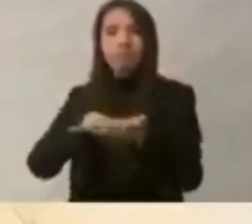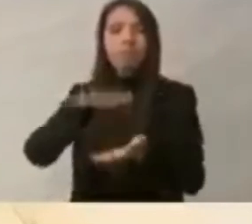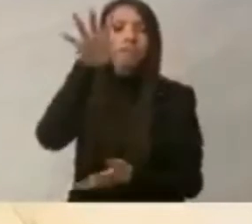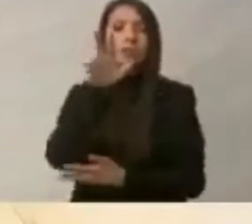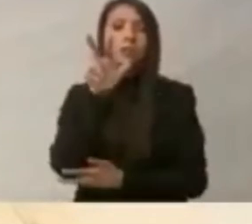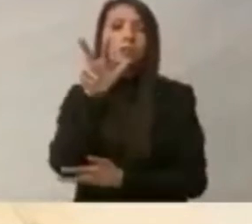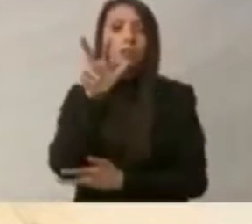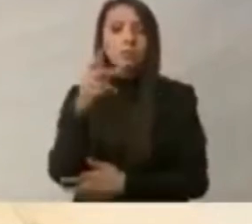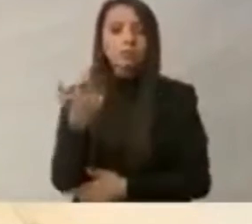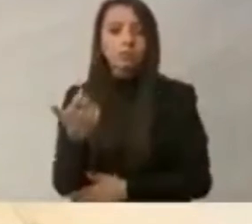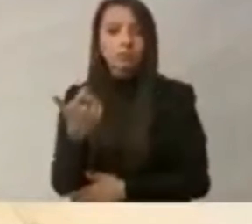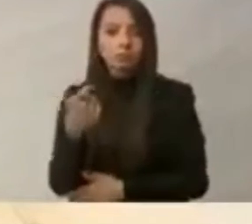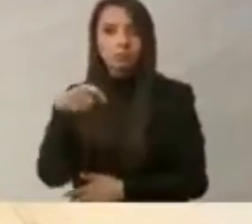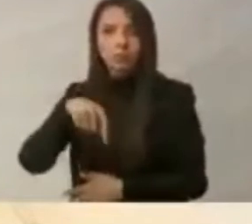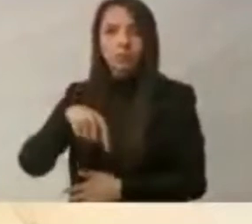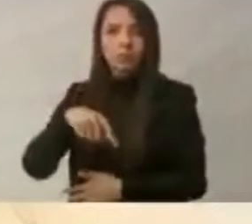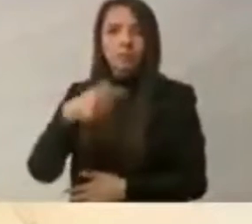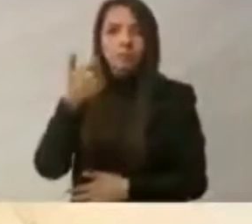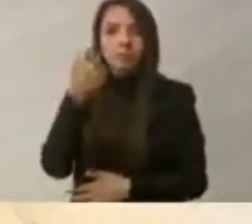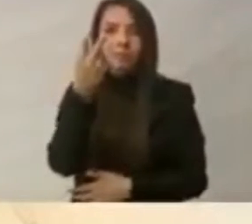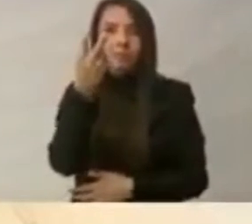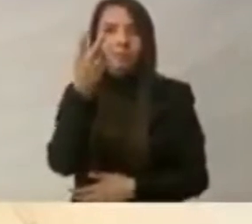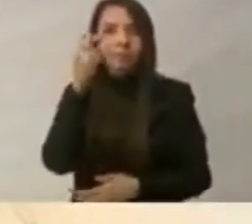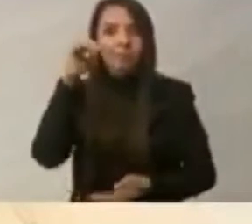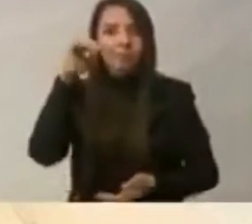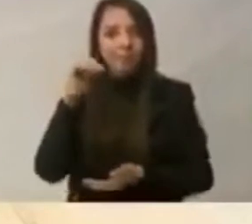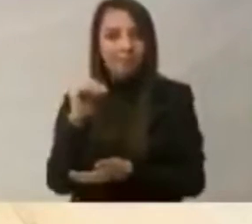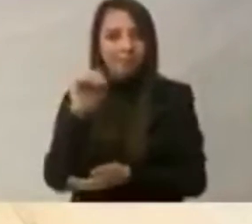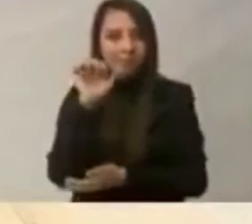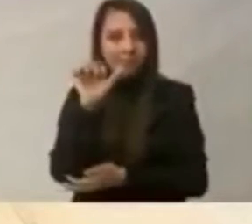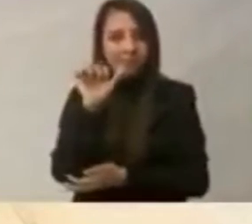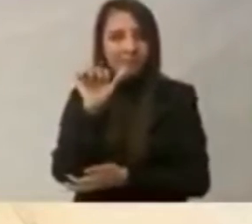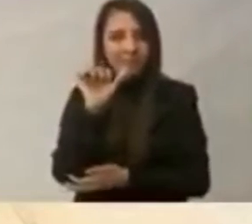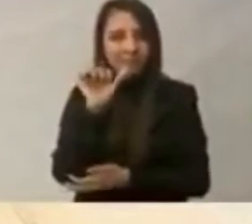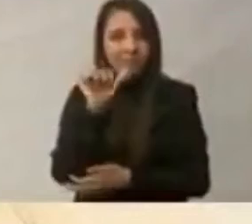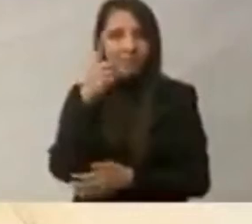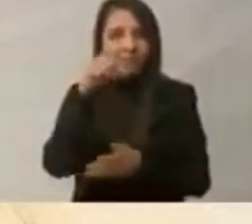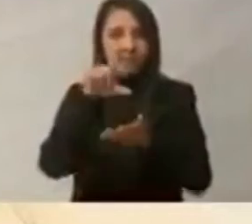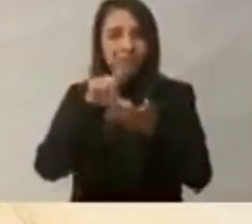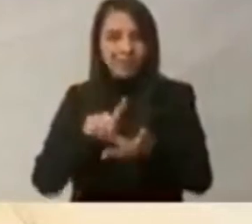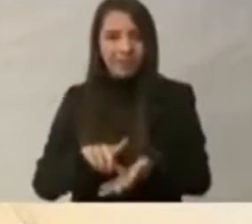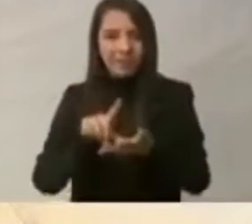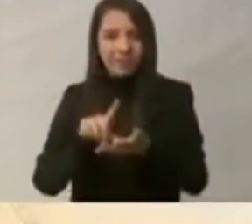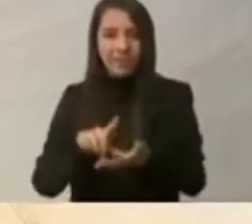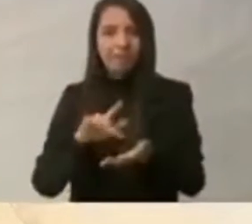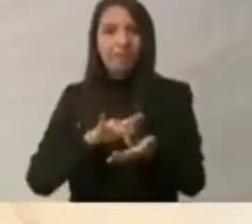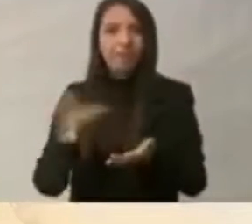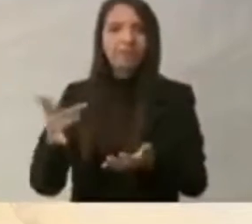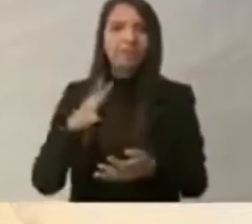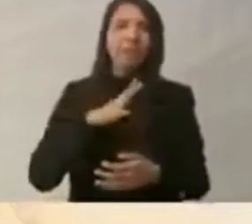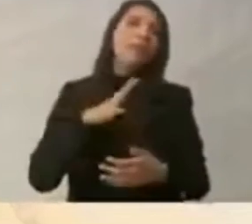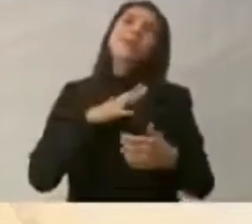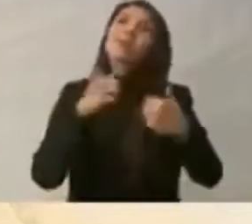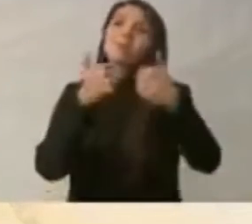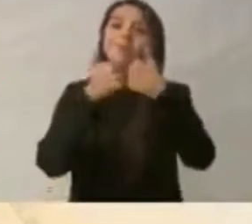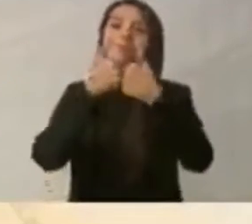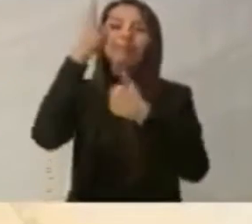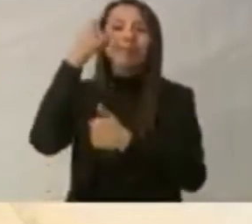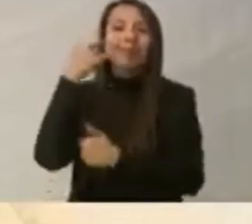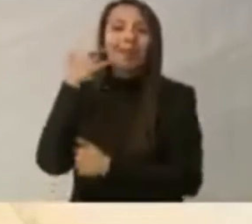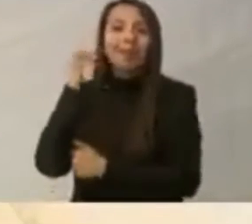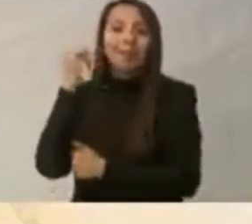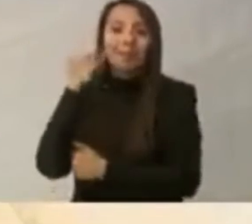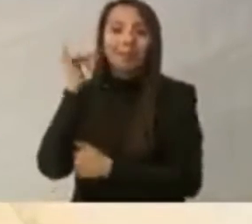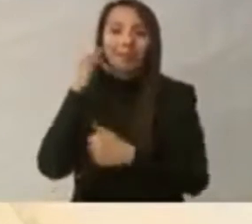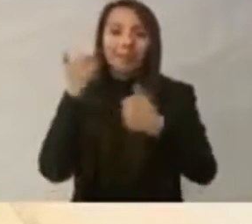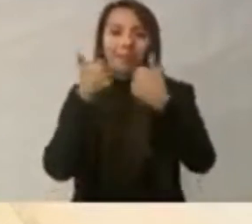2 pesos menos por litro. Y esto porque tienen de vecino a California. Si fuesen vecinos,